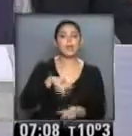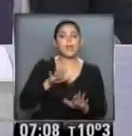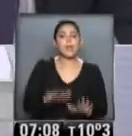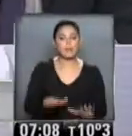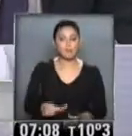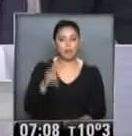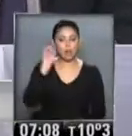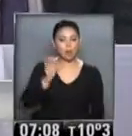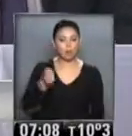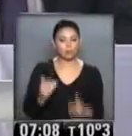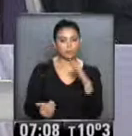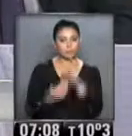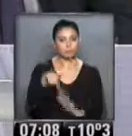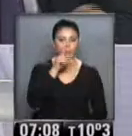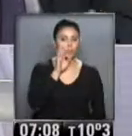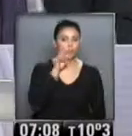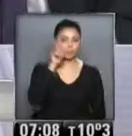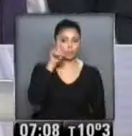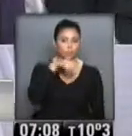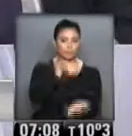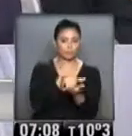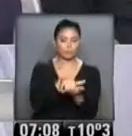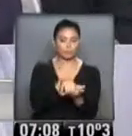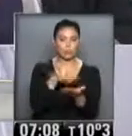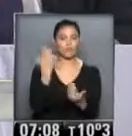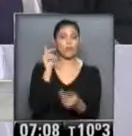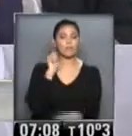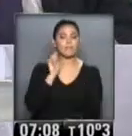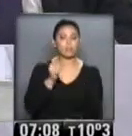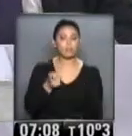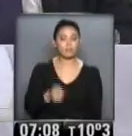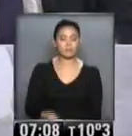la Corte de Apelaciones de Nueva York en referencia al fallo anterior del juez Tomás Griesa.